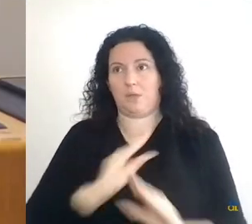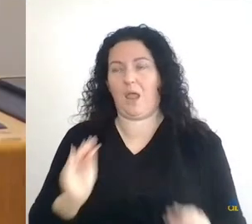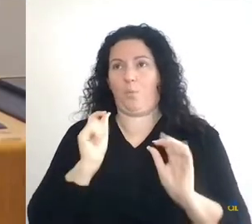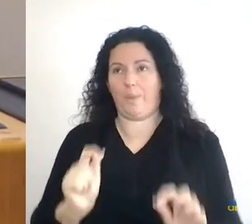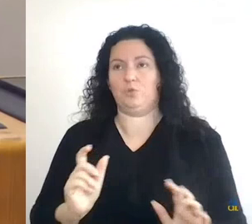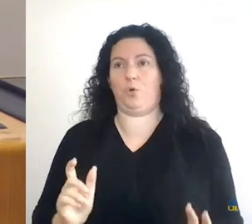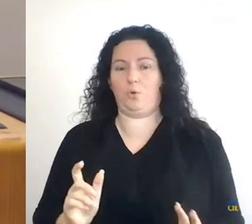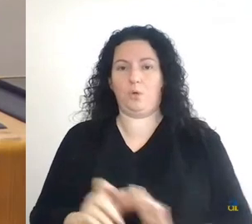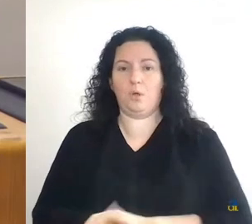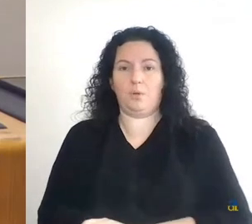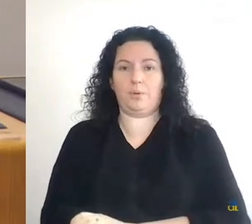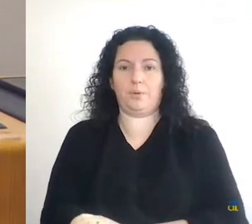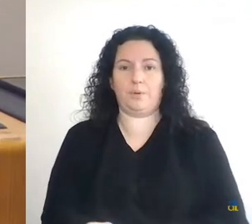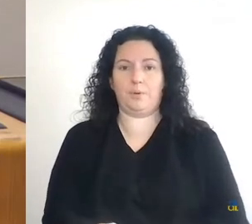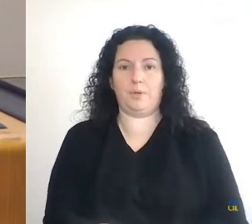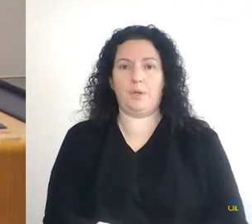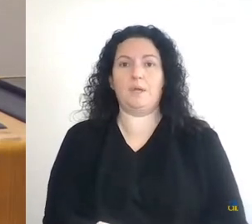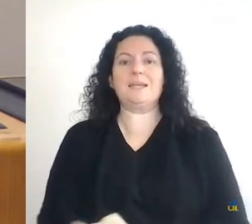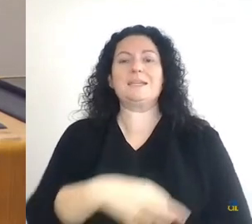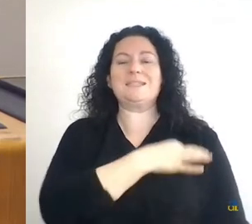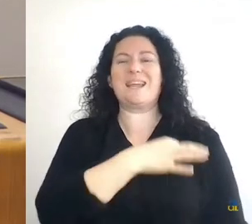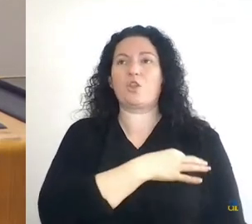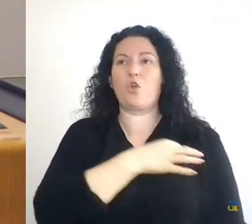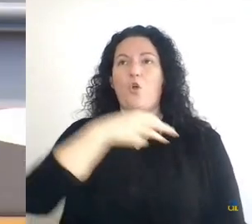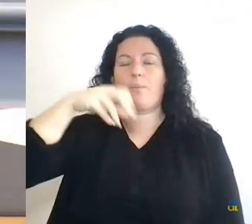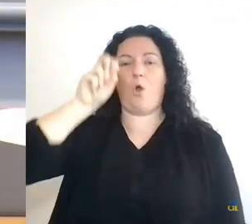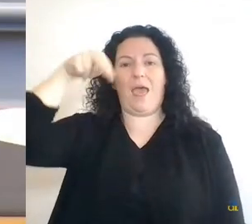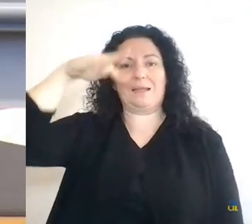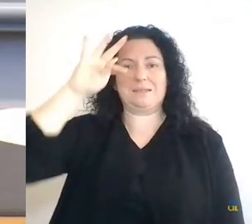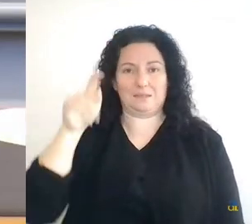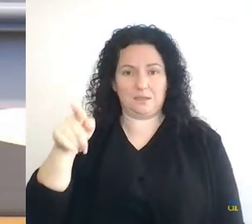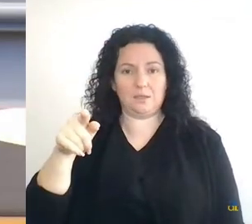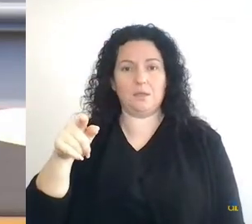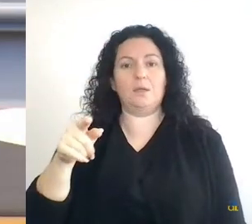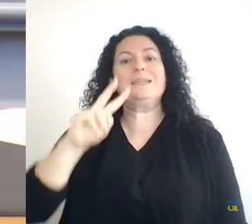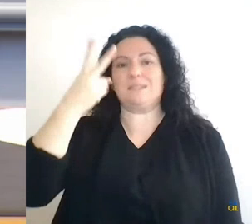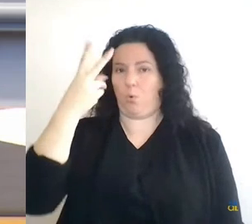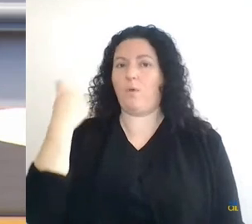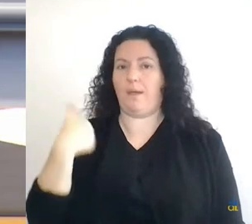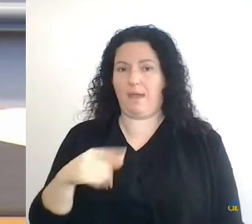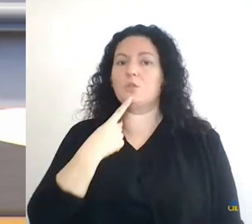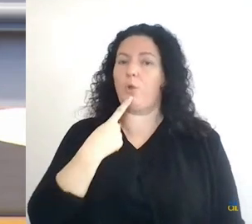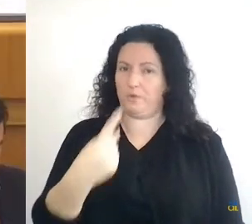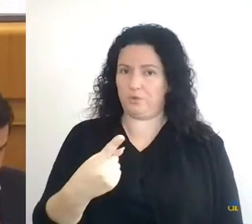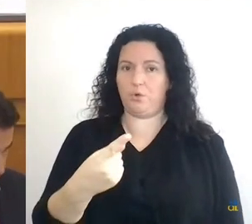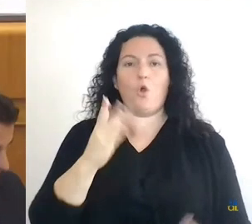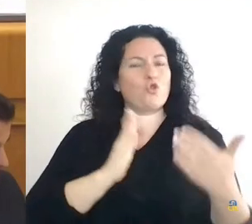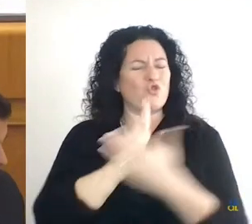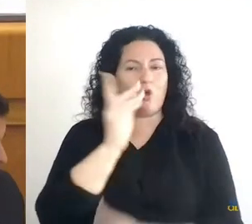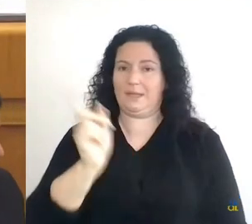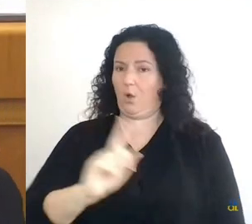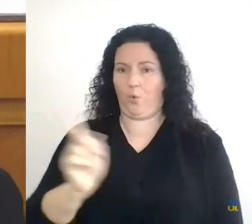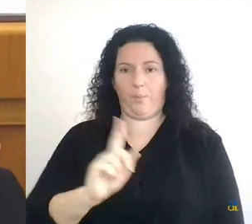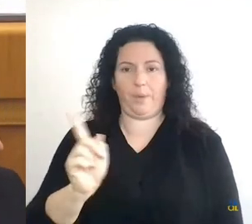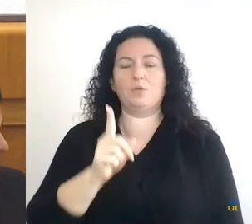diré. Señor Moral, es la segunda vez que se lo digo. No interrumpa. Y si usted